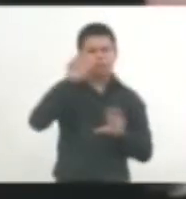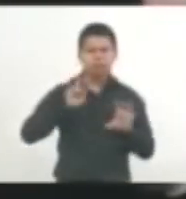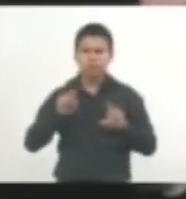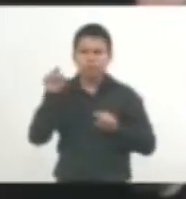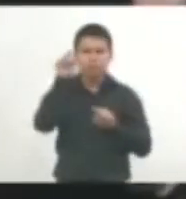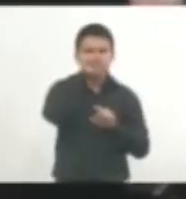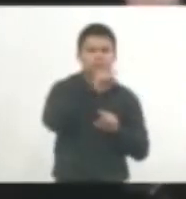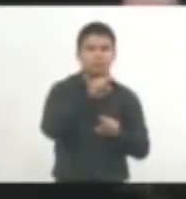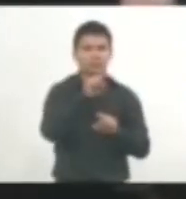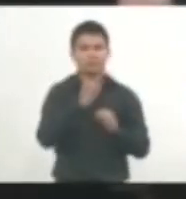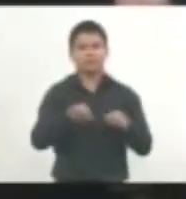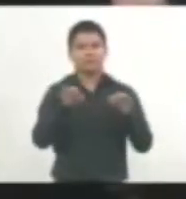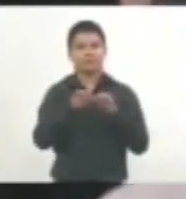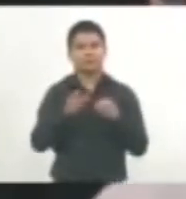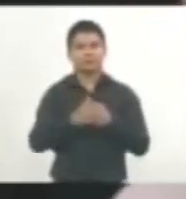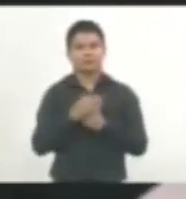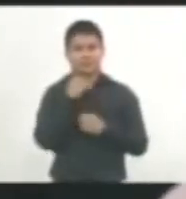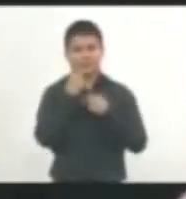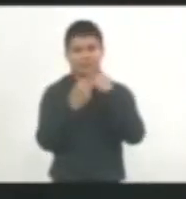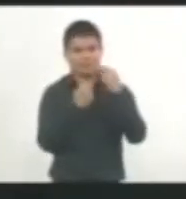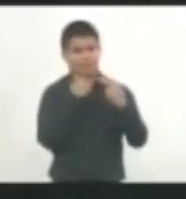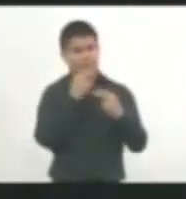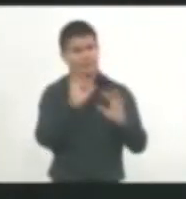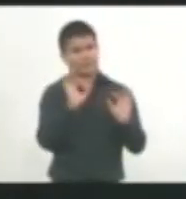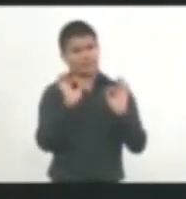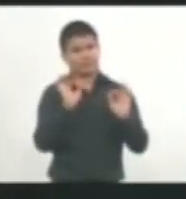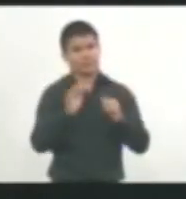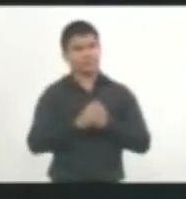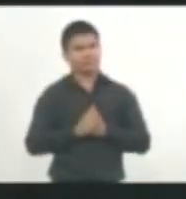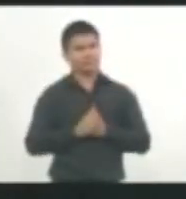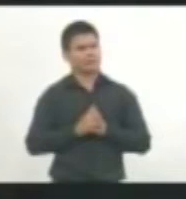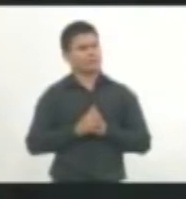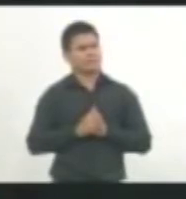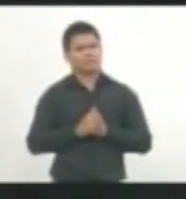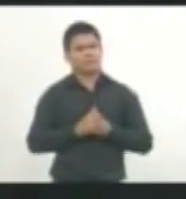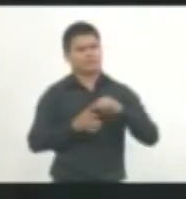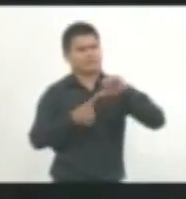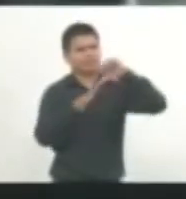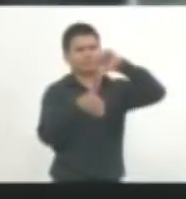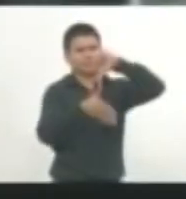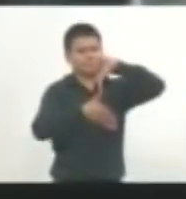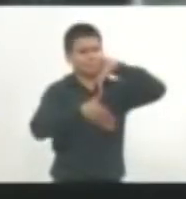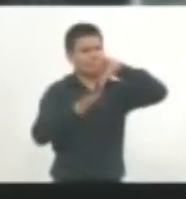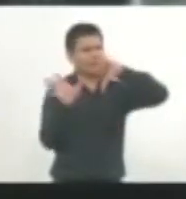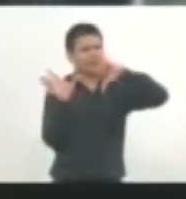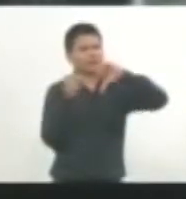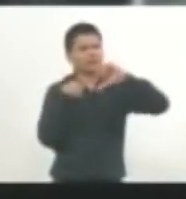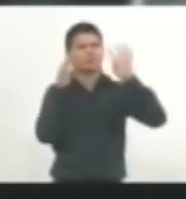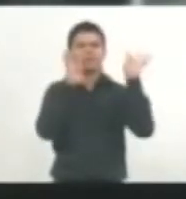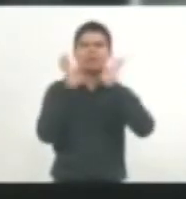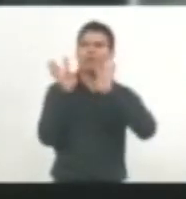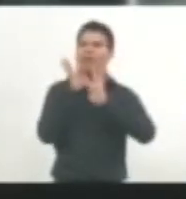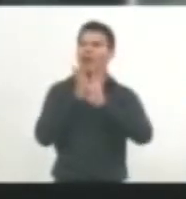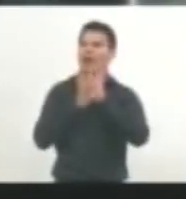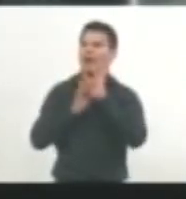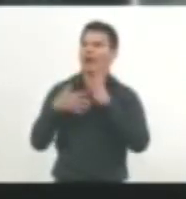bien el español, pero impacta con su voz. Amante de la música latina que tiene enamorada a miles de seguidoras. Me